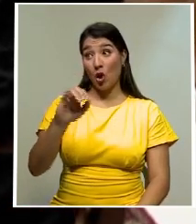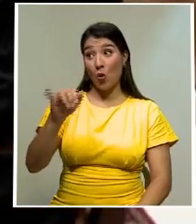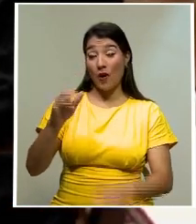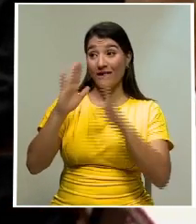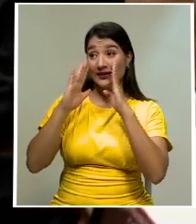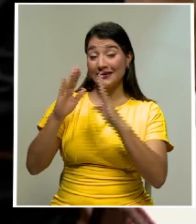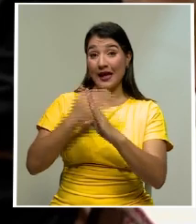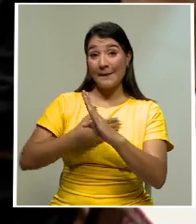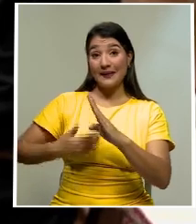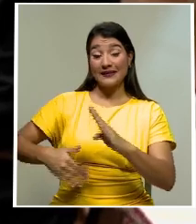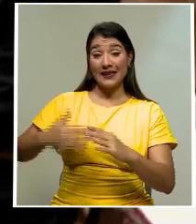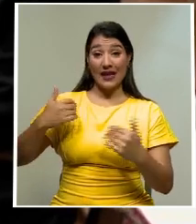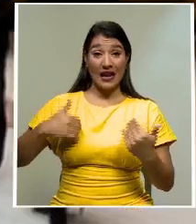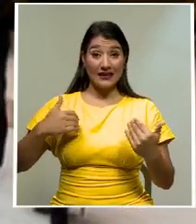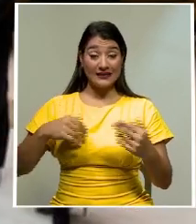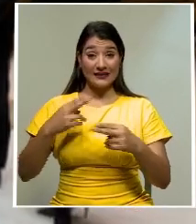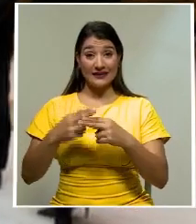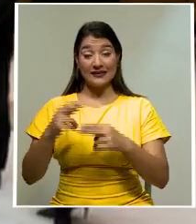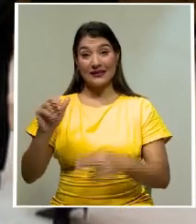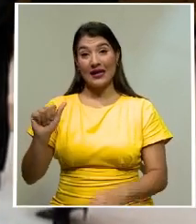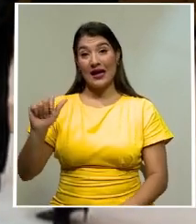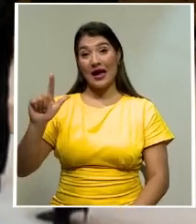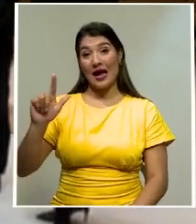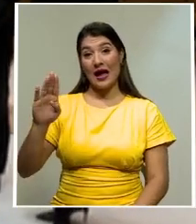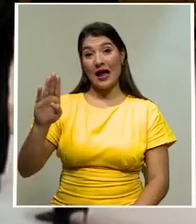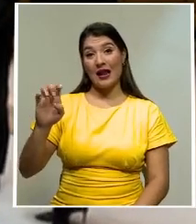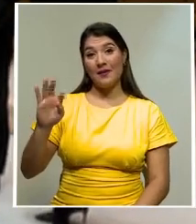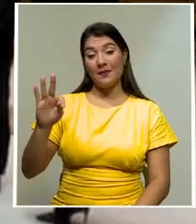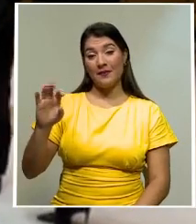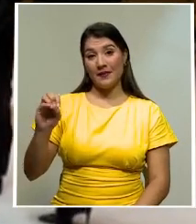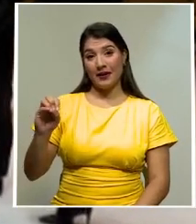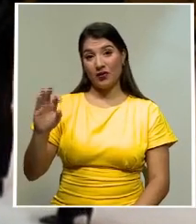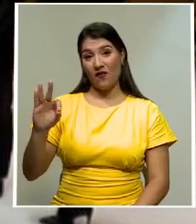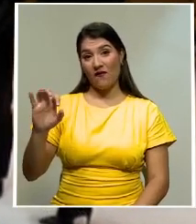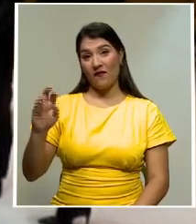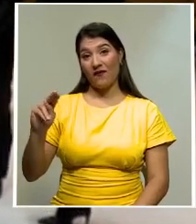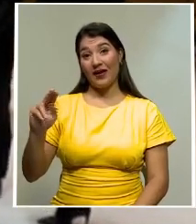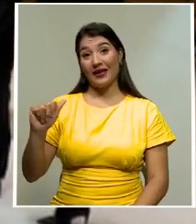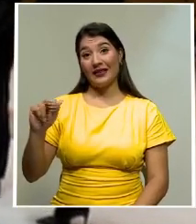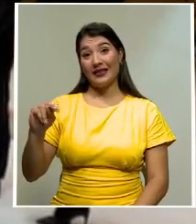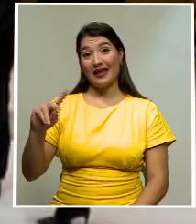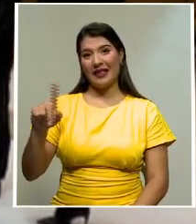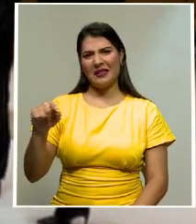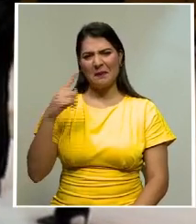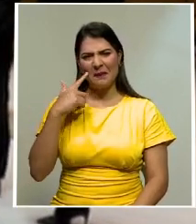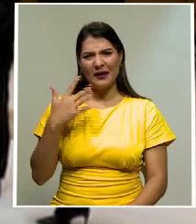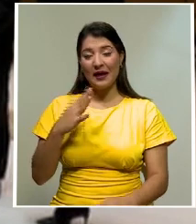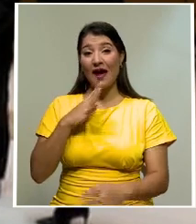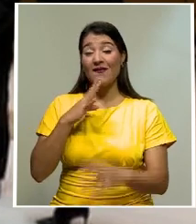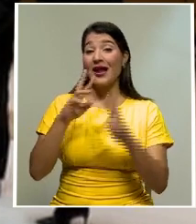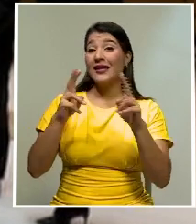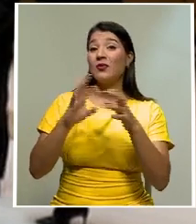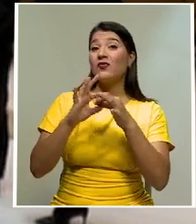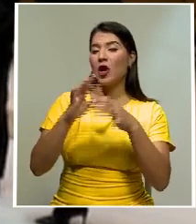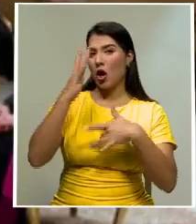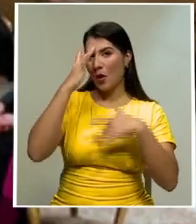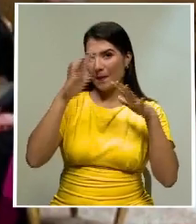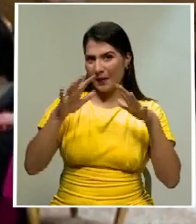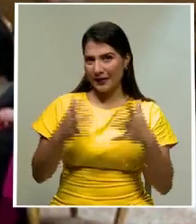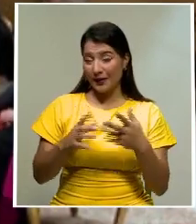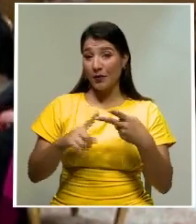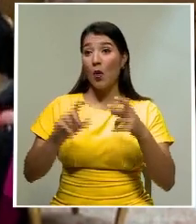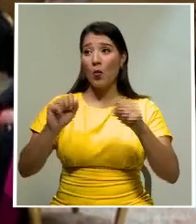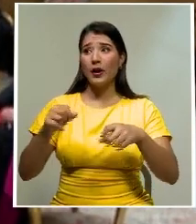al presidente de Argentina, Alberto Fernández, en una audiencia clave para abordar temas candentes como la pandemia, la liberación de las patentes